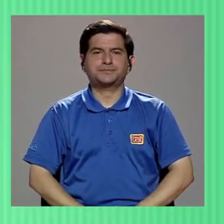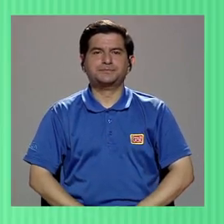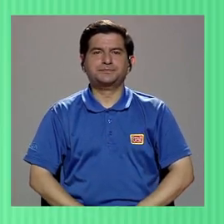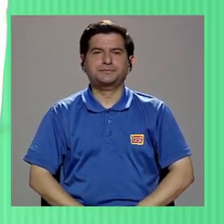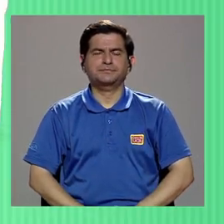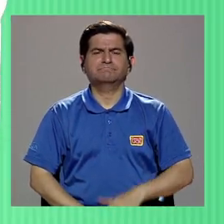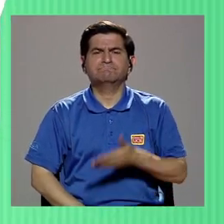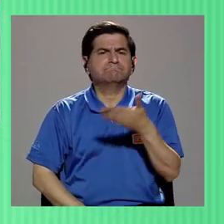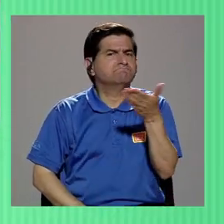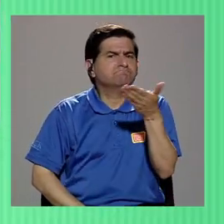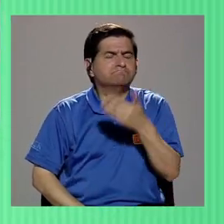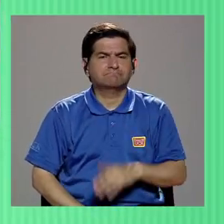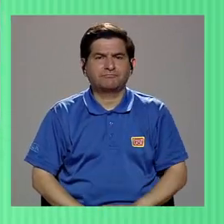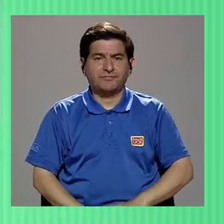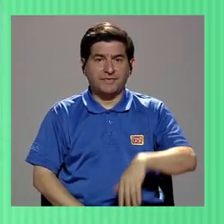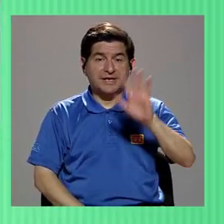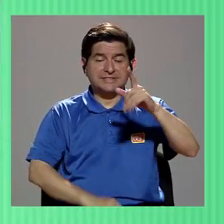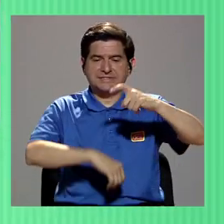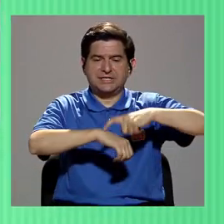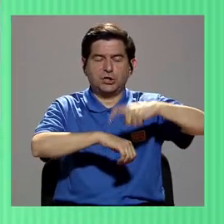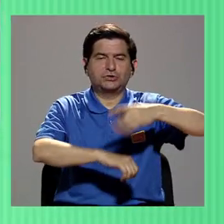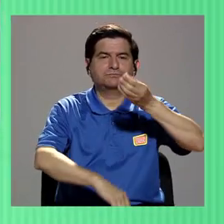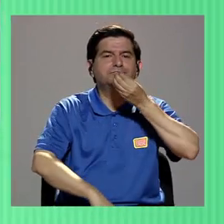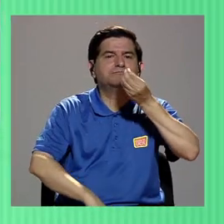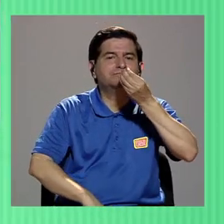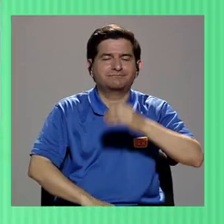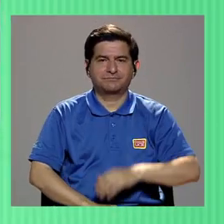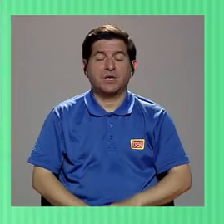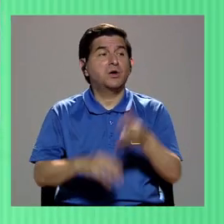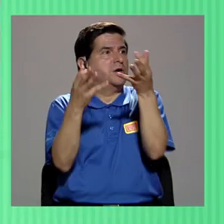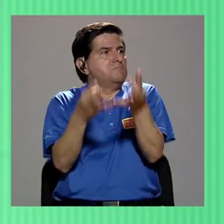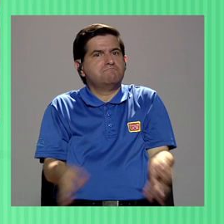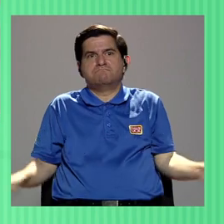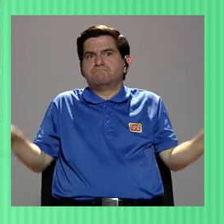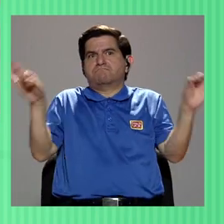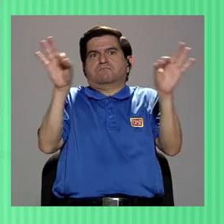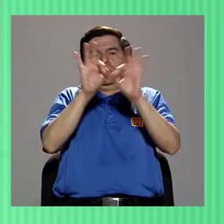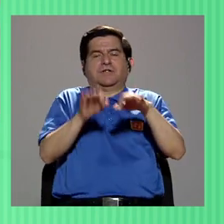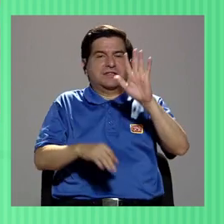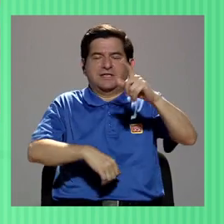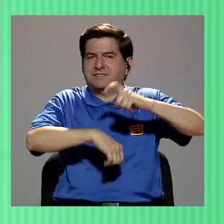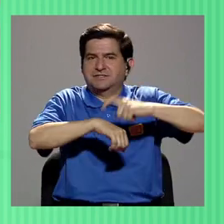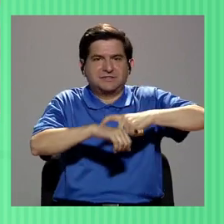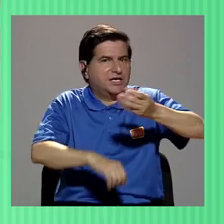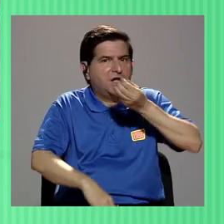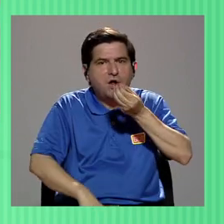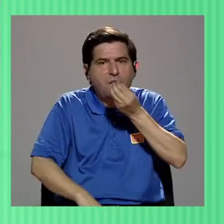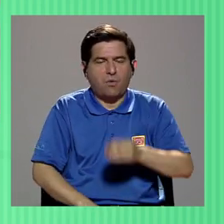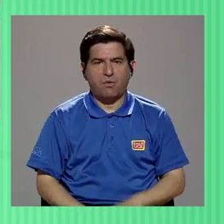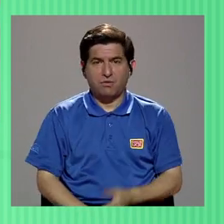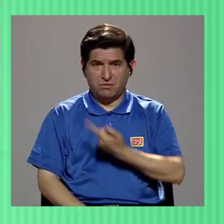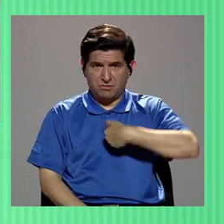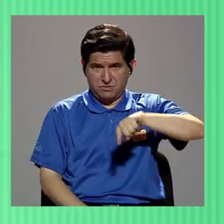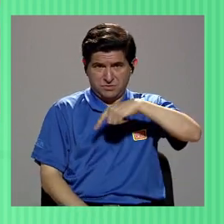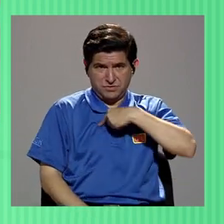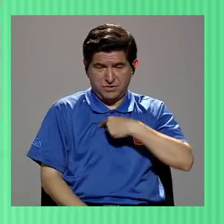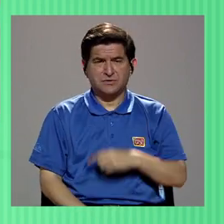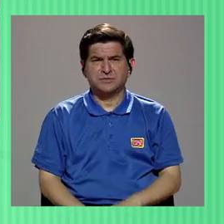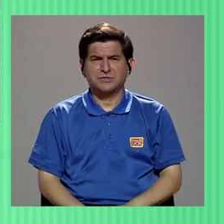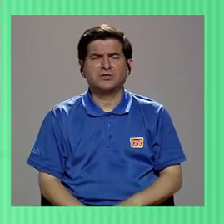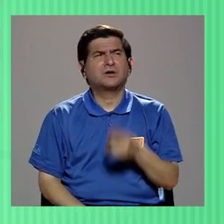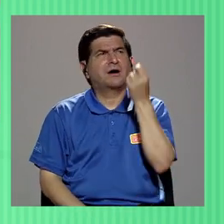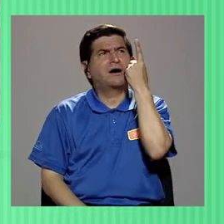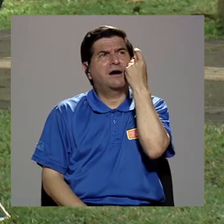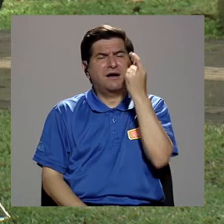tema de 5 tiempos de comida. Y es que es importante el tema de los 5 tiempos de comida porque si logramos entender